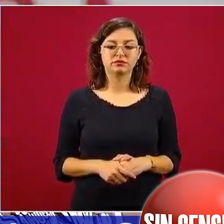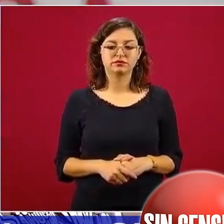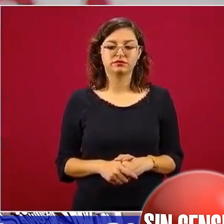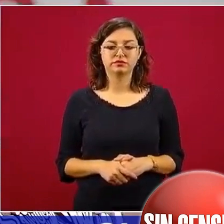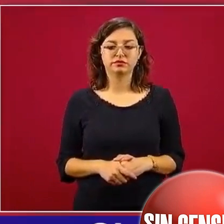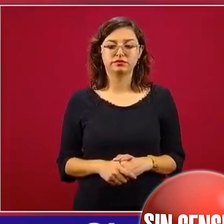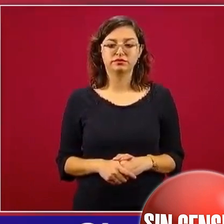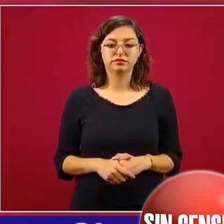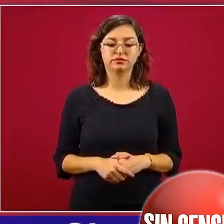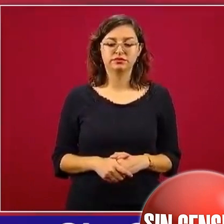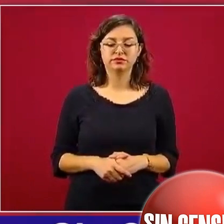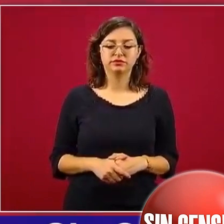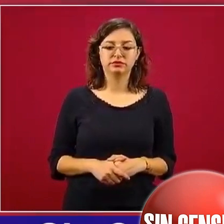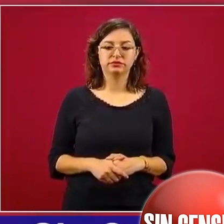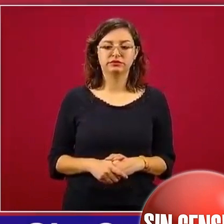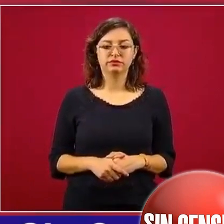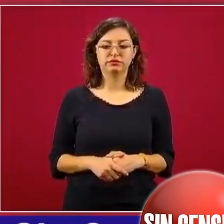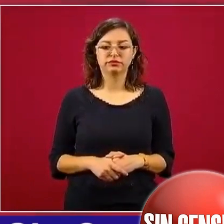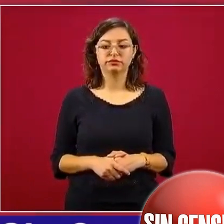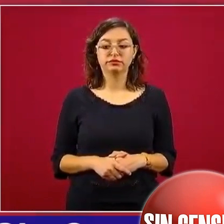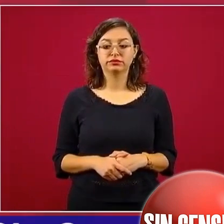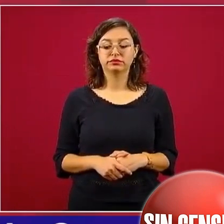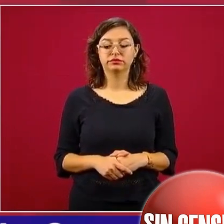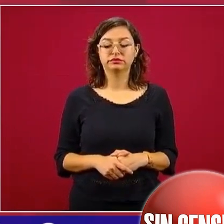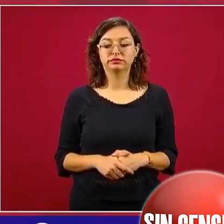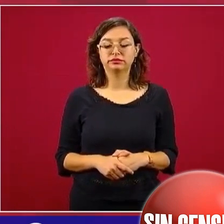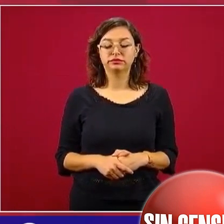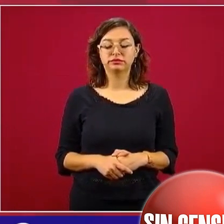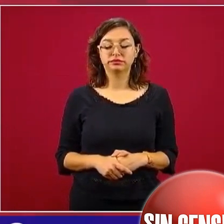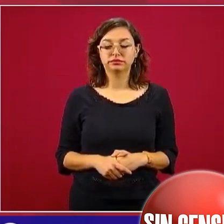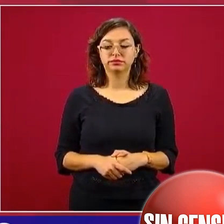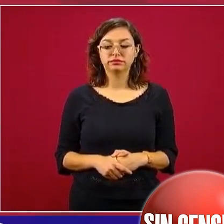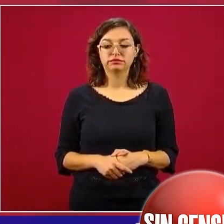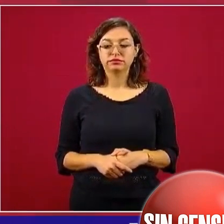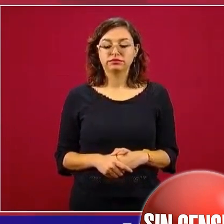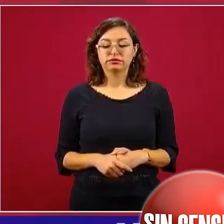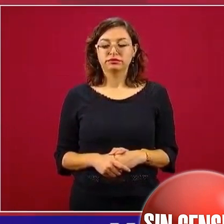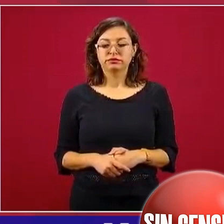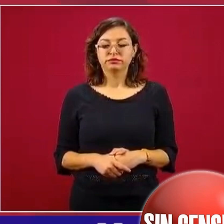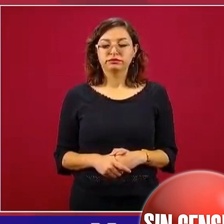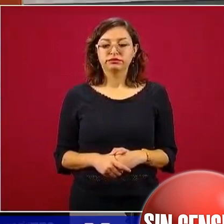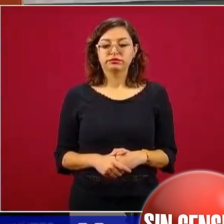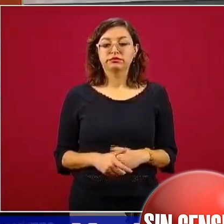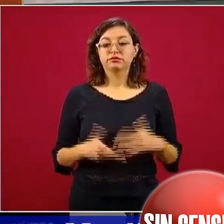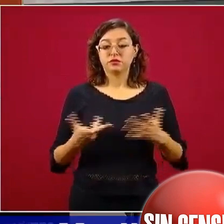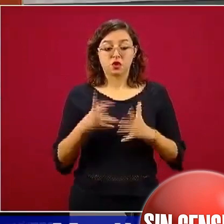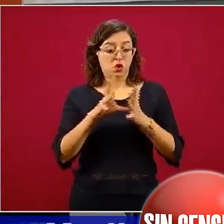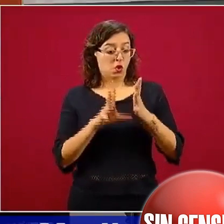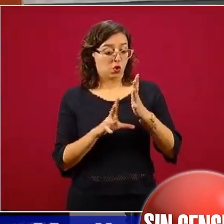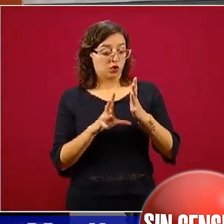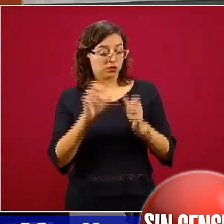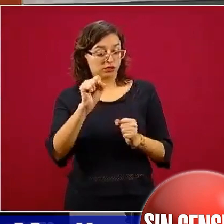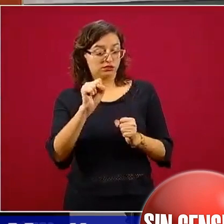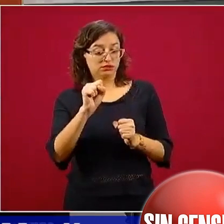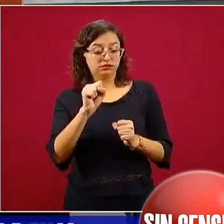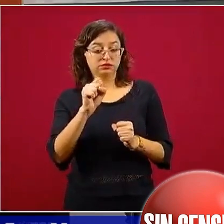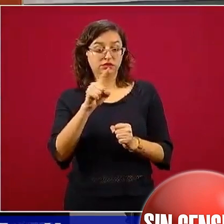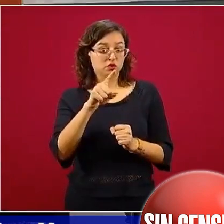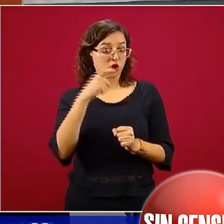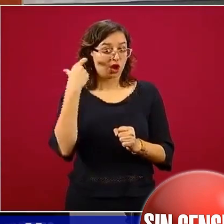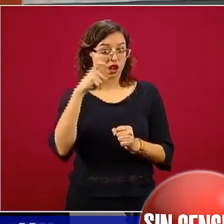La mayor protesta cuando se aprueba la Constitución en